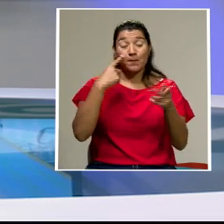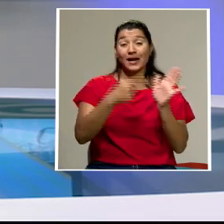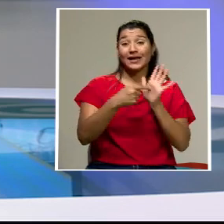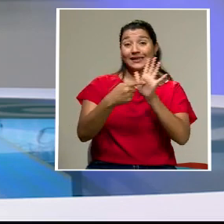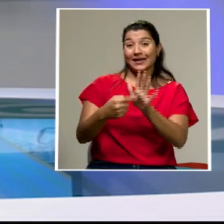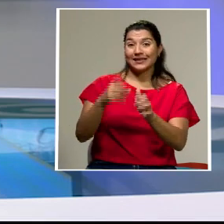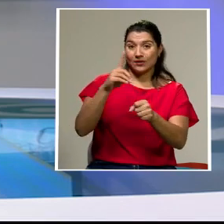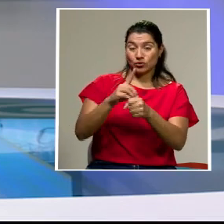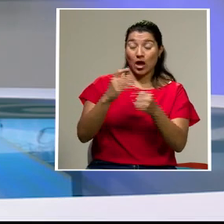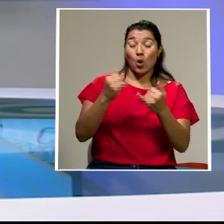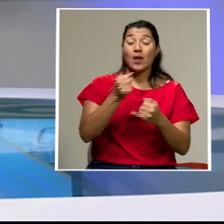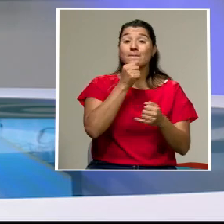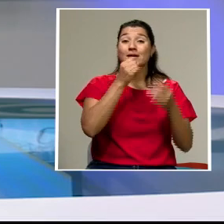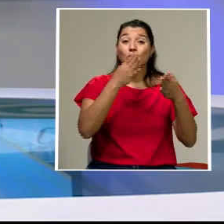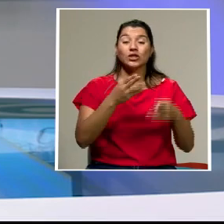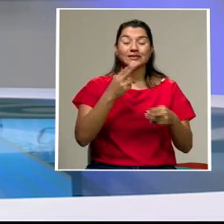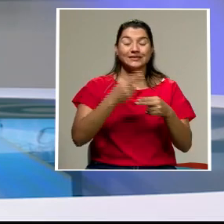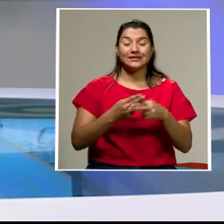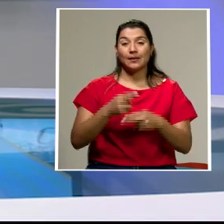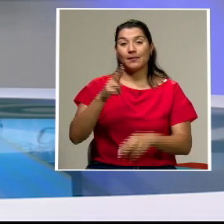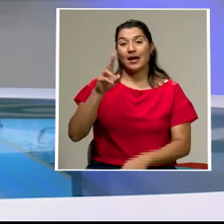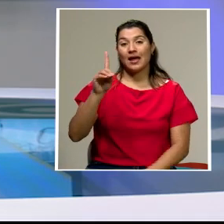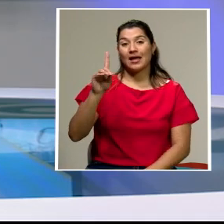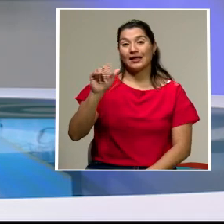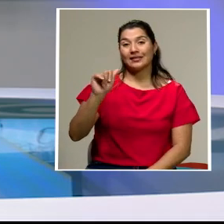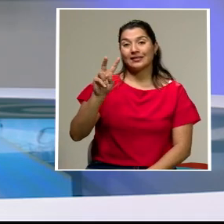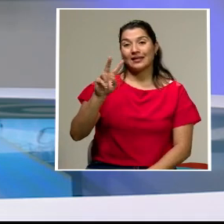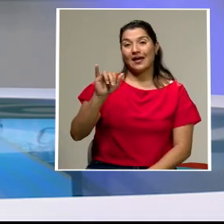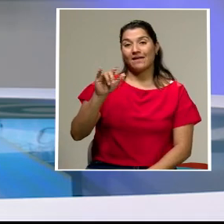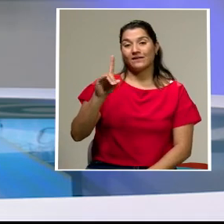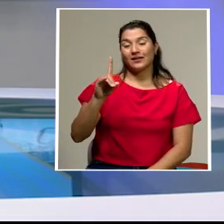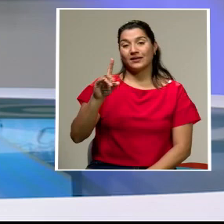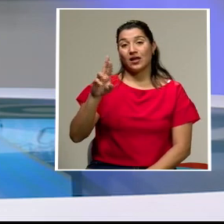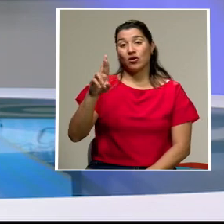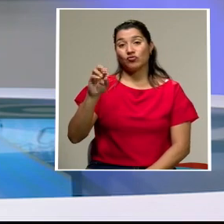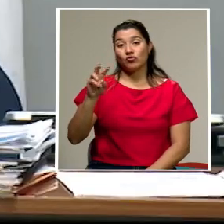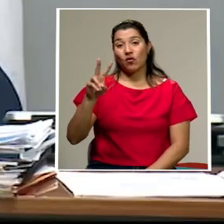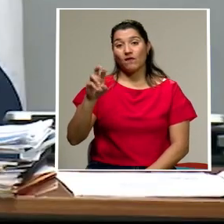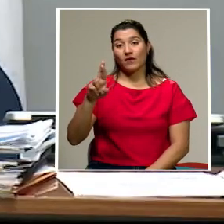nos amplía en una entrevista con el presidente del CONARE. Buenas noches, David, adelante.